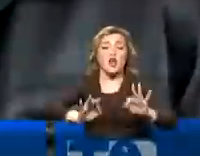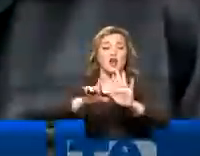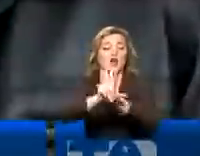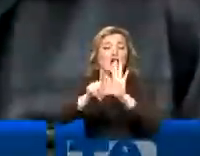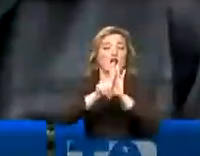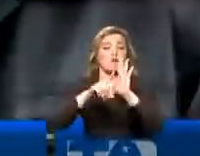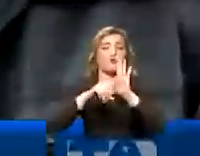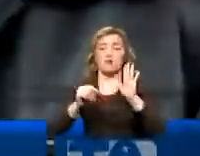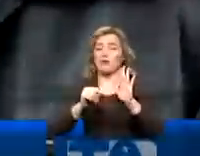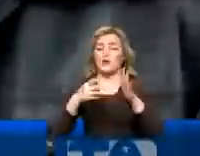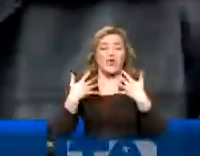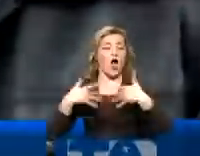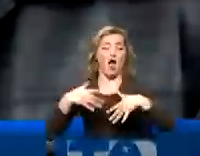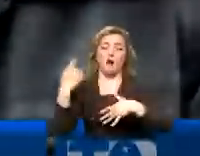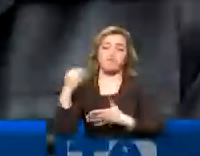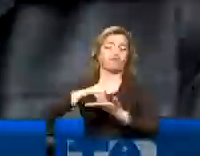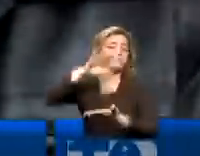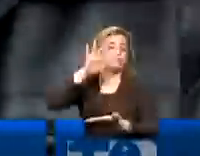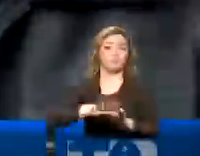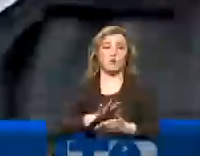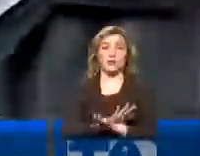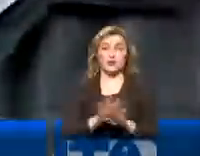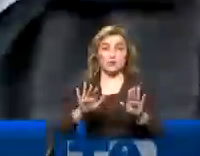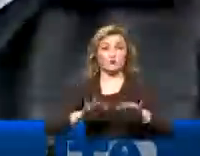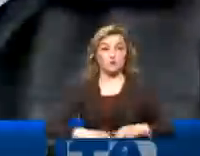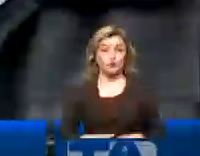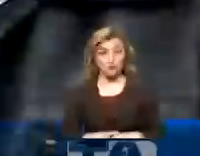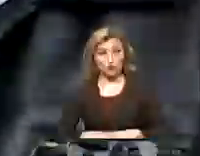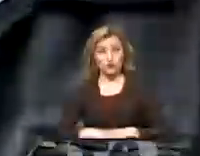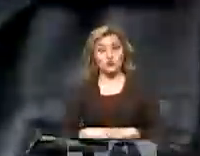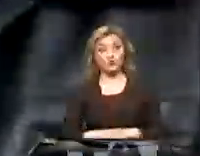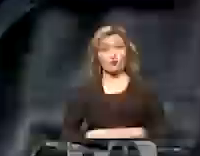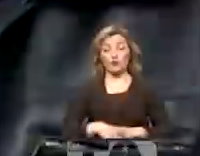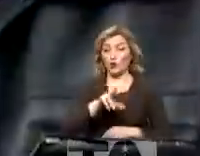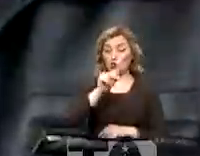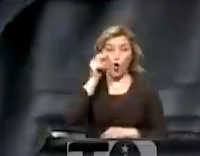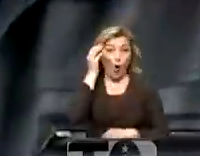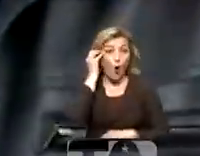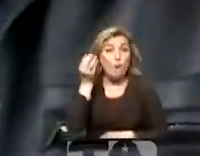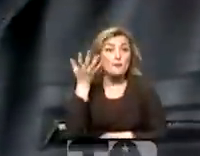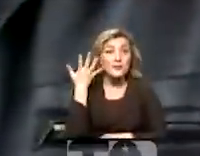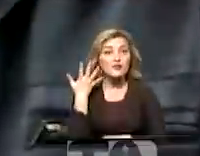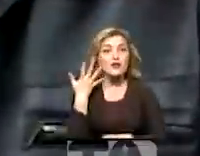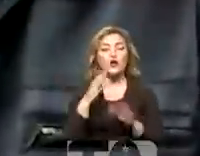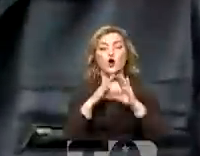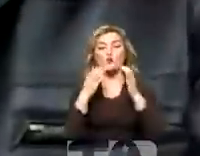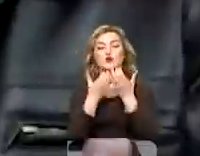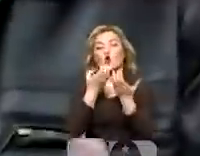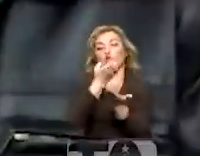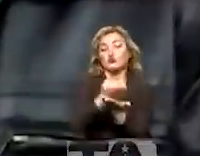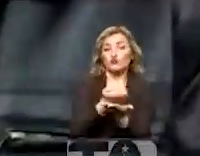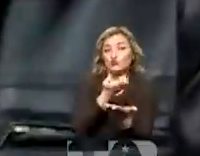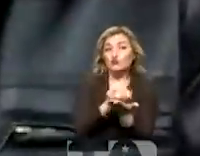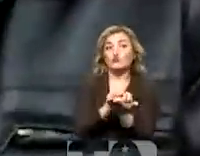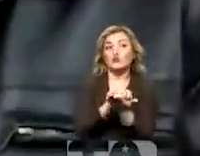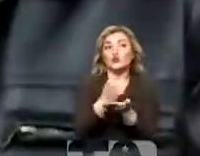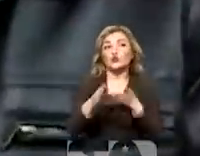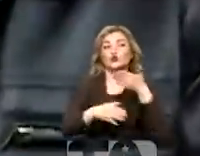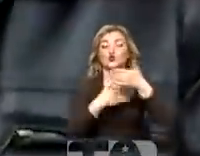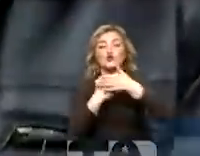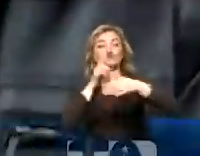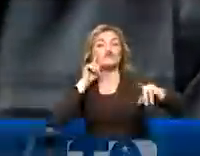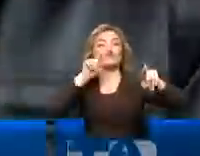y entre inmediatamente en vigencia, por un lado. Y por otro lado, no nos olvidemos que la Comisión de Régimen Económico, por